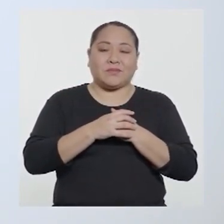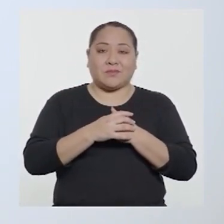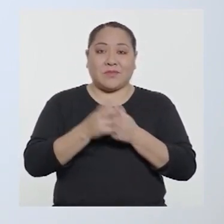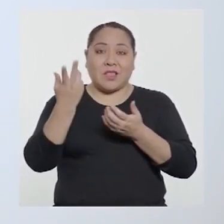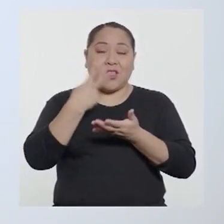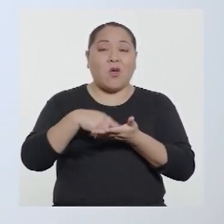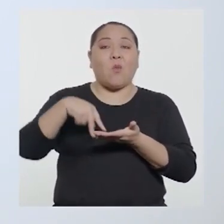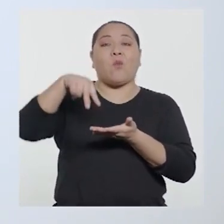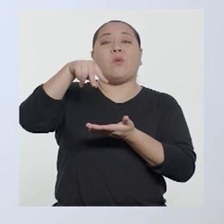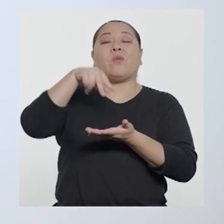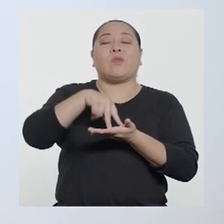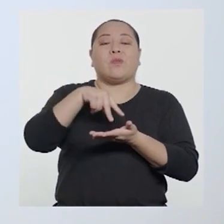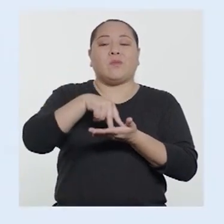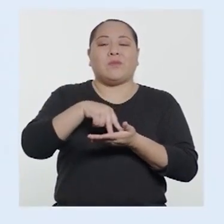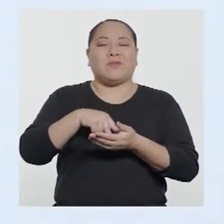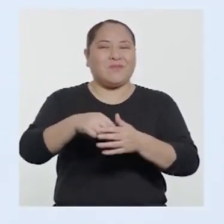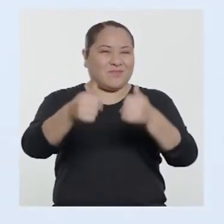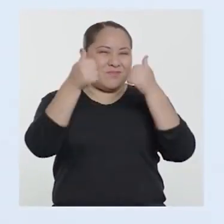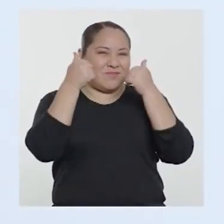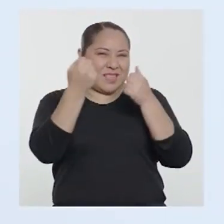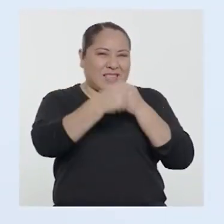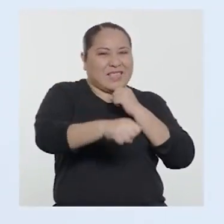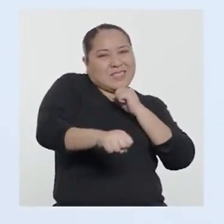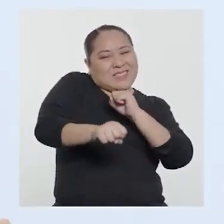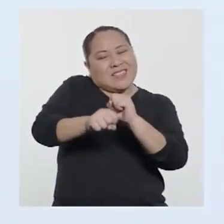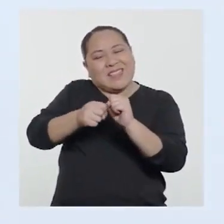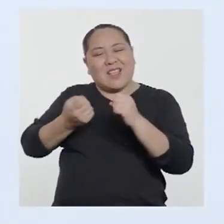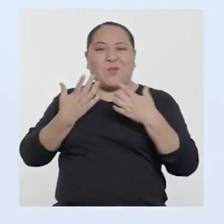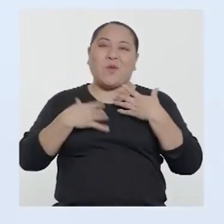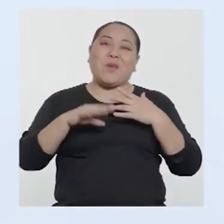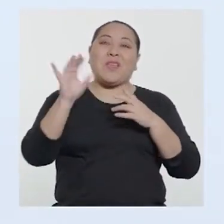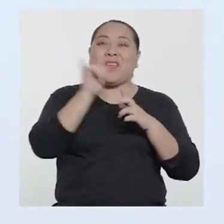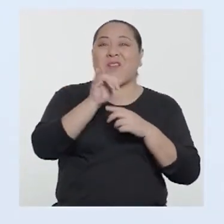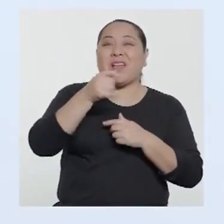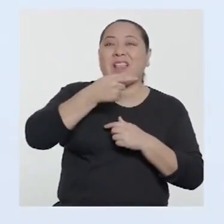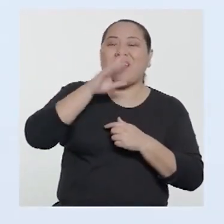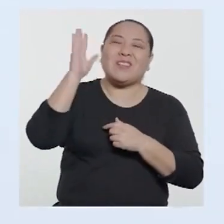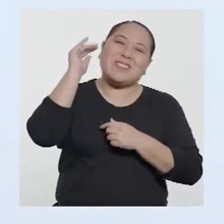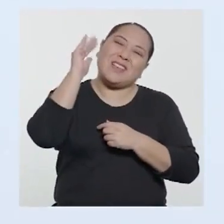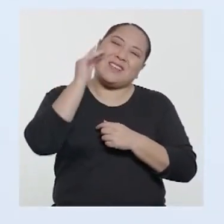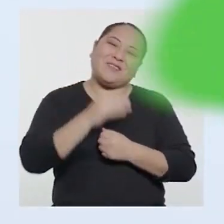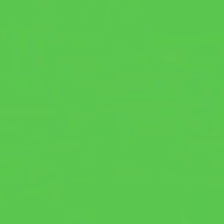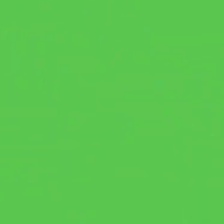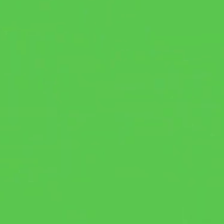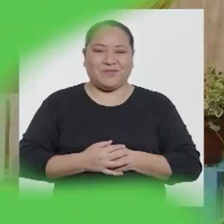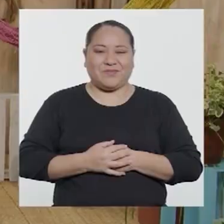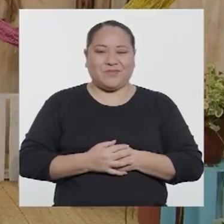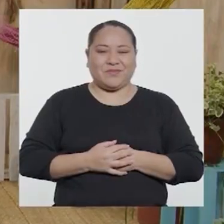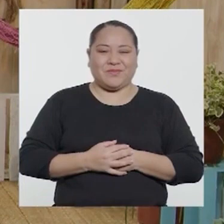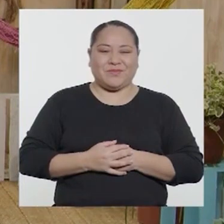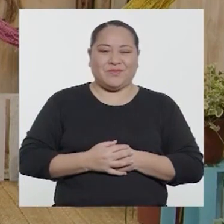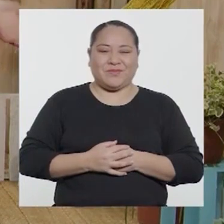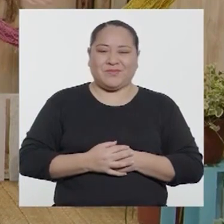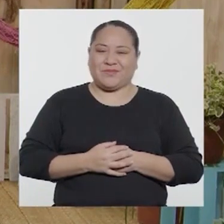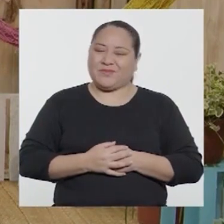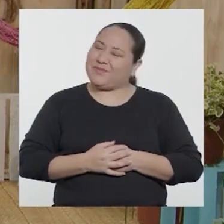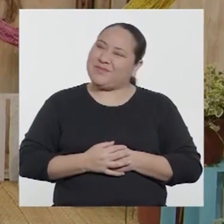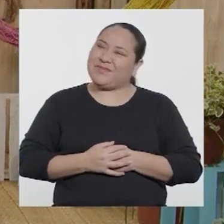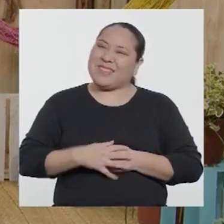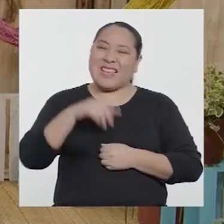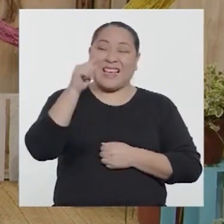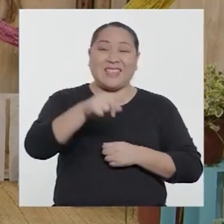Regresamos y nos ponemos de pie. Qué genial estirar y movernos como el agua. ¡Nos vemos!